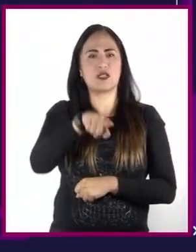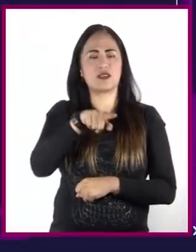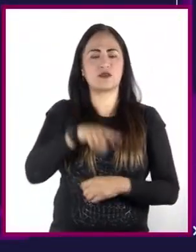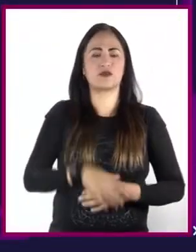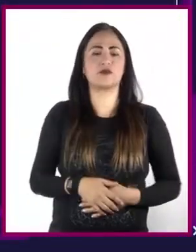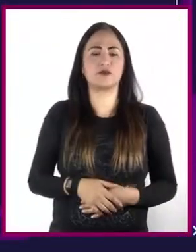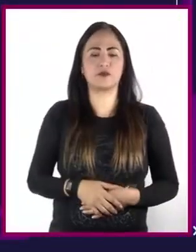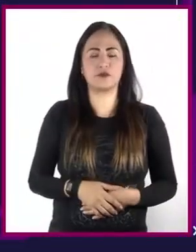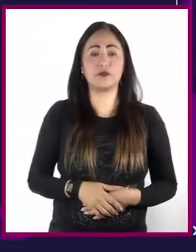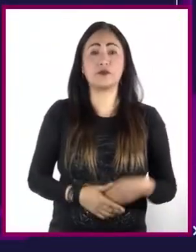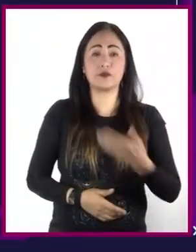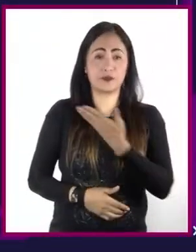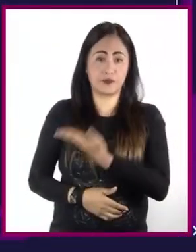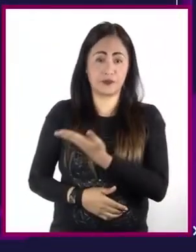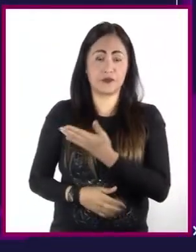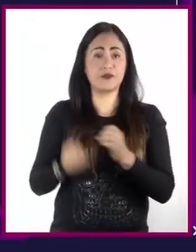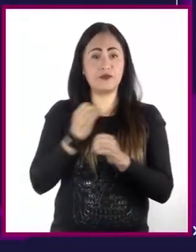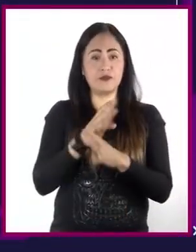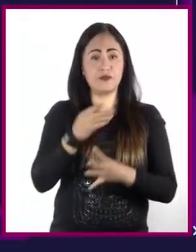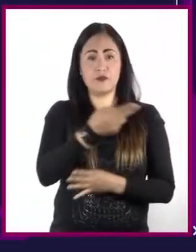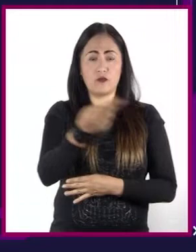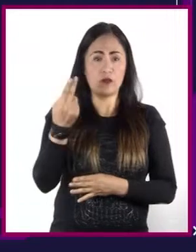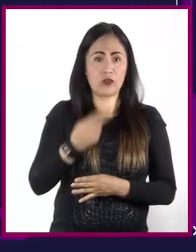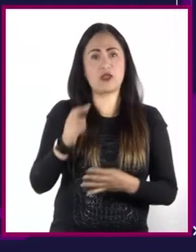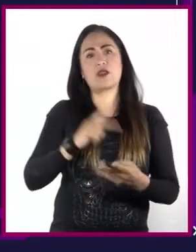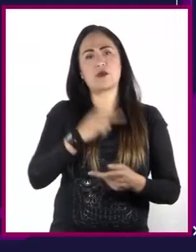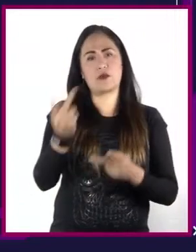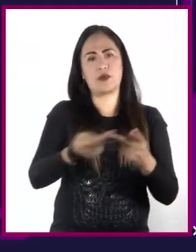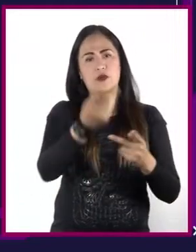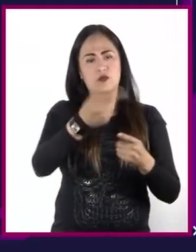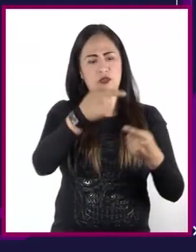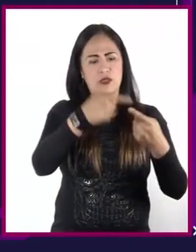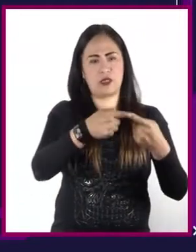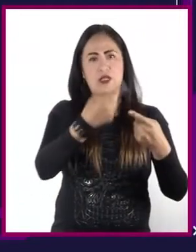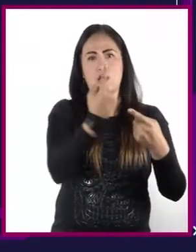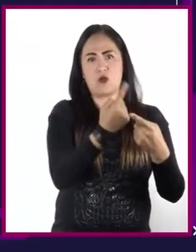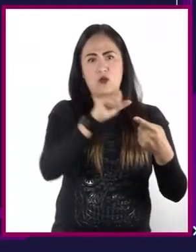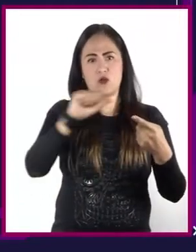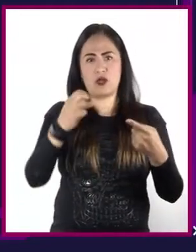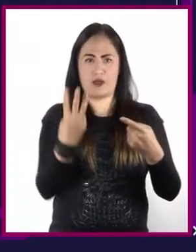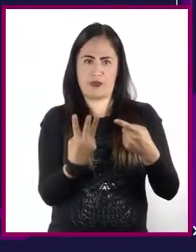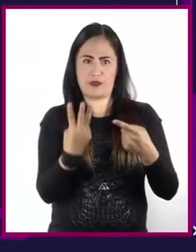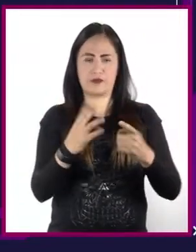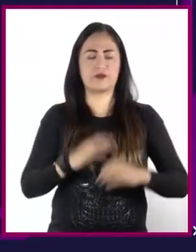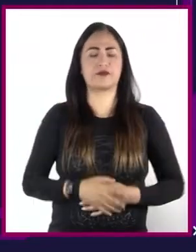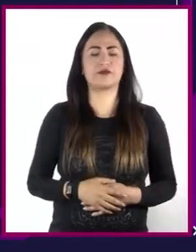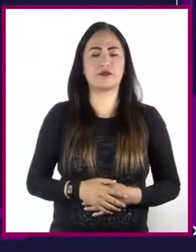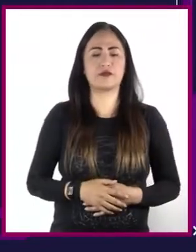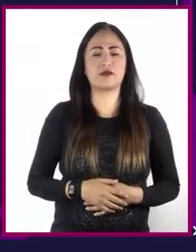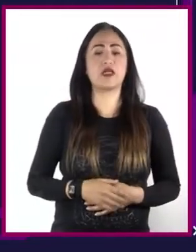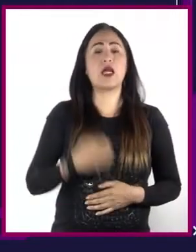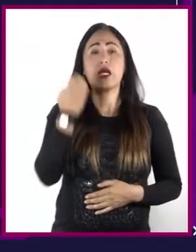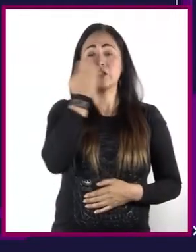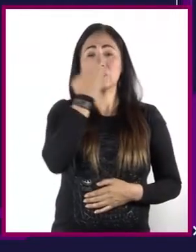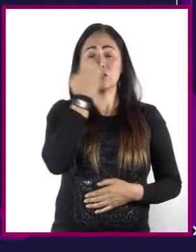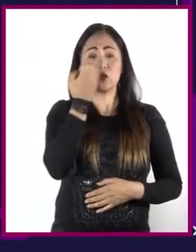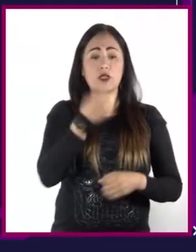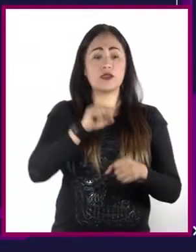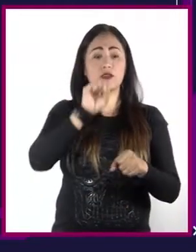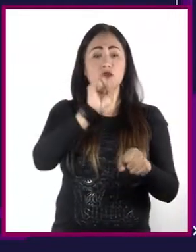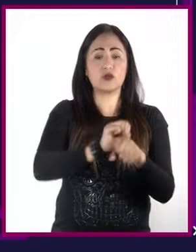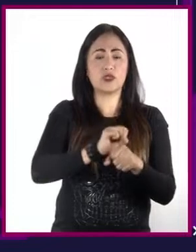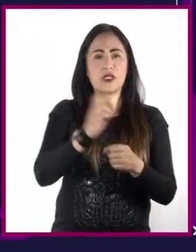Con la siguiente información, contesten las preguntas de la 1 a la 3. En la escuela secundaria se hizo